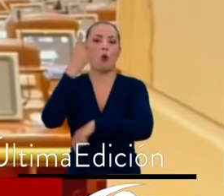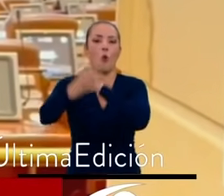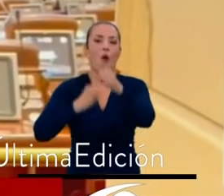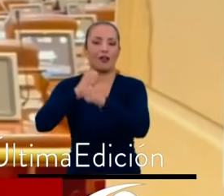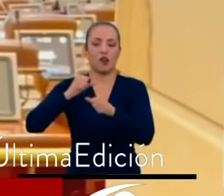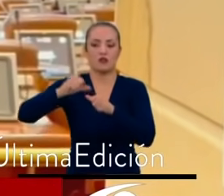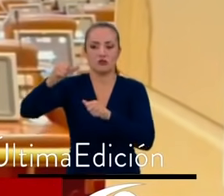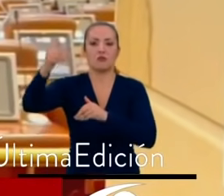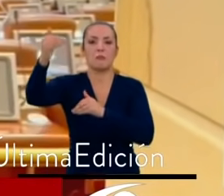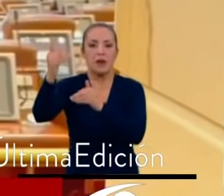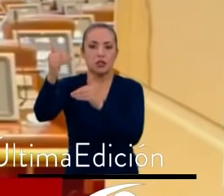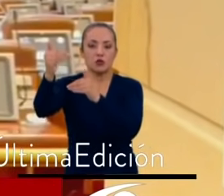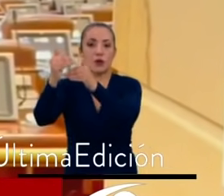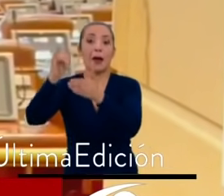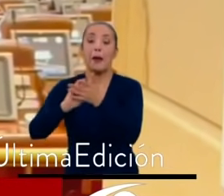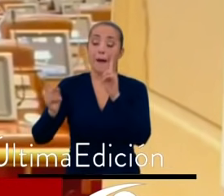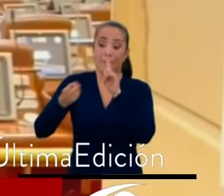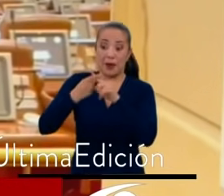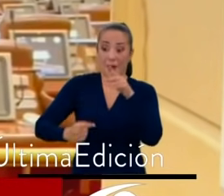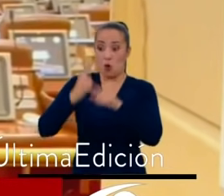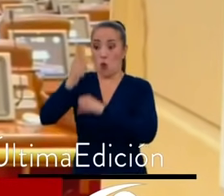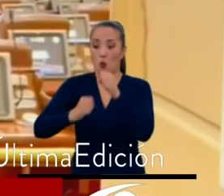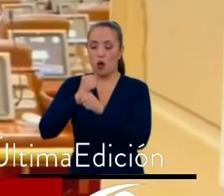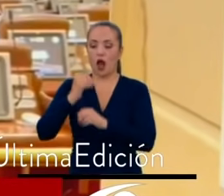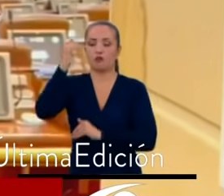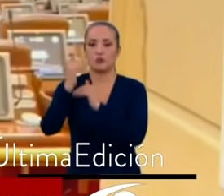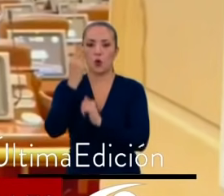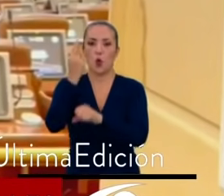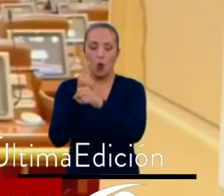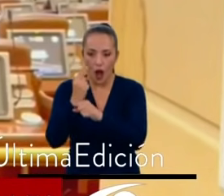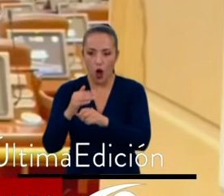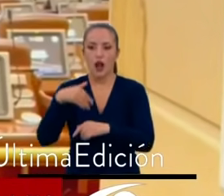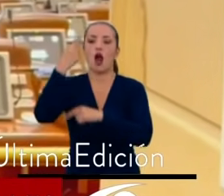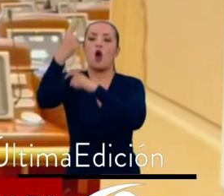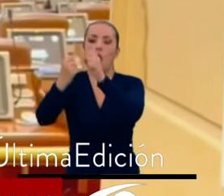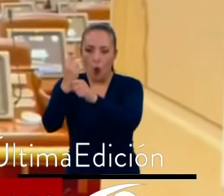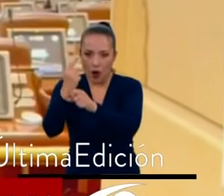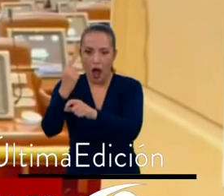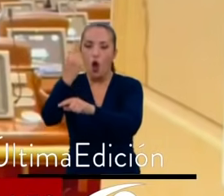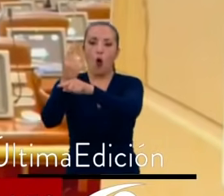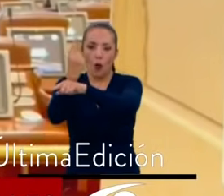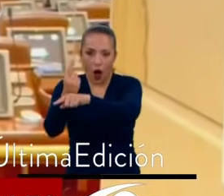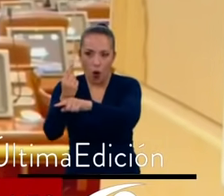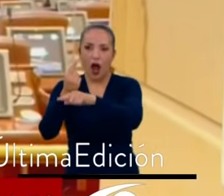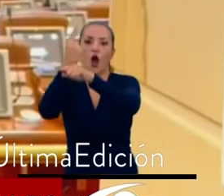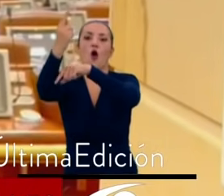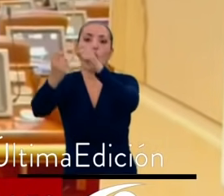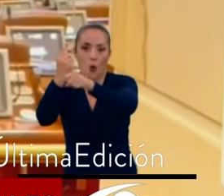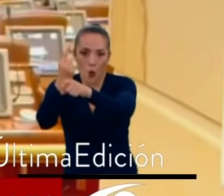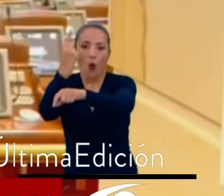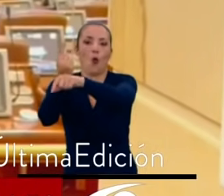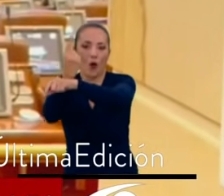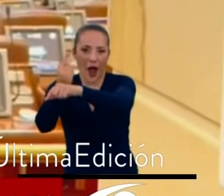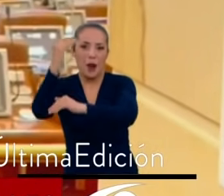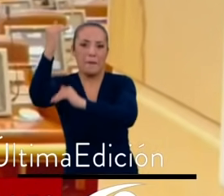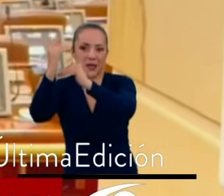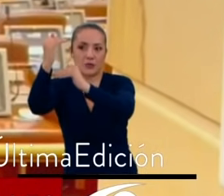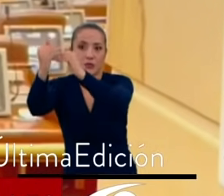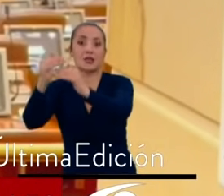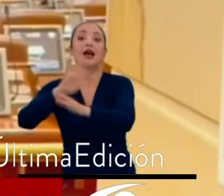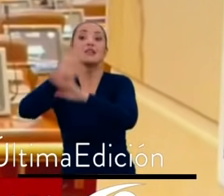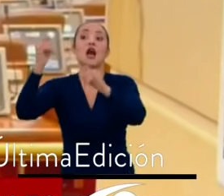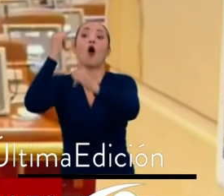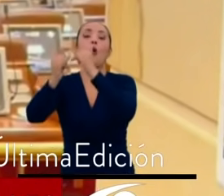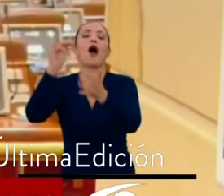de a 1 hora, posteriormente de a 2 horas hasta llegar a 42 horas semanales. De esta forma vamos a tener